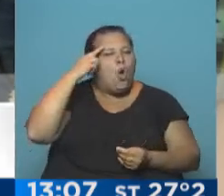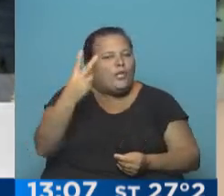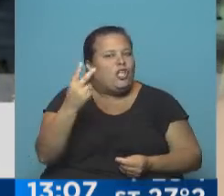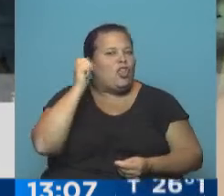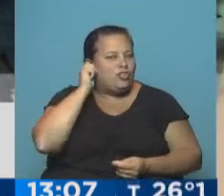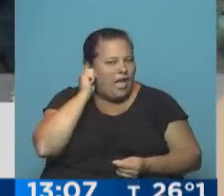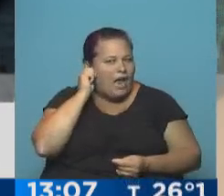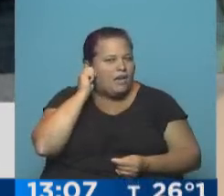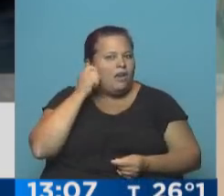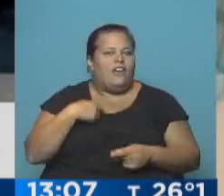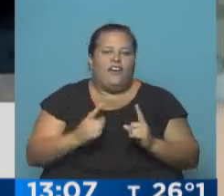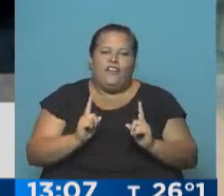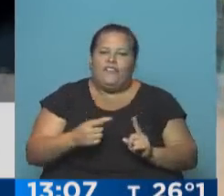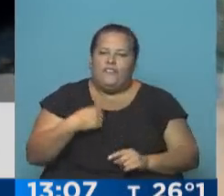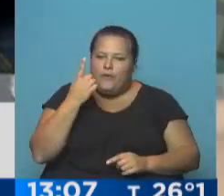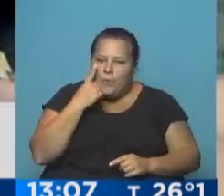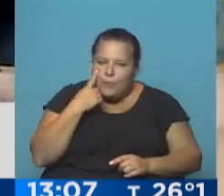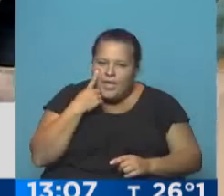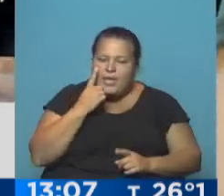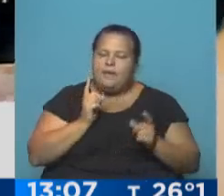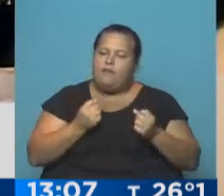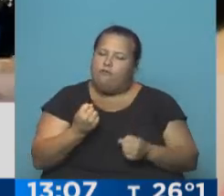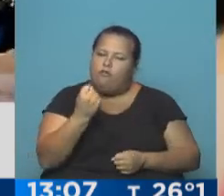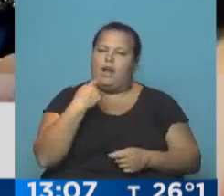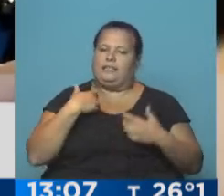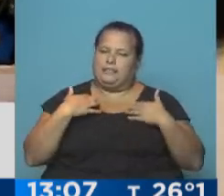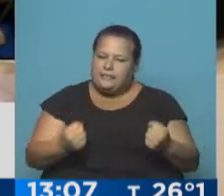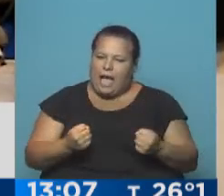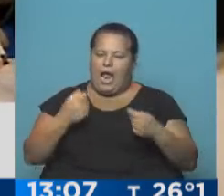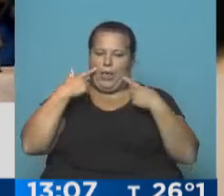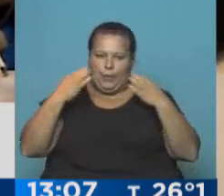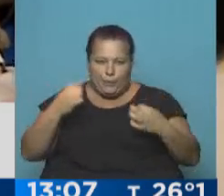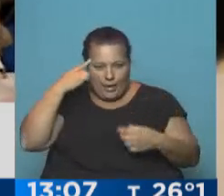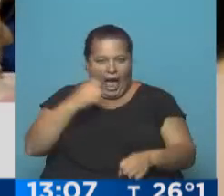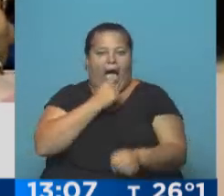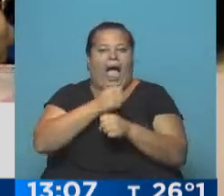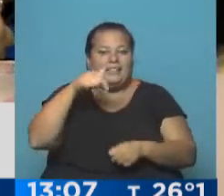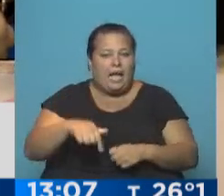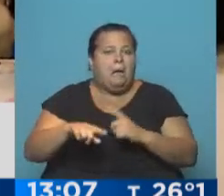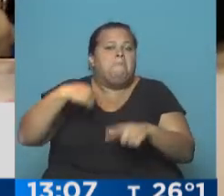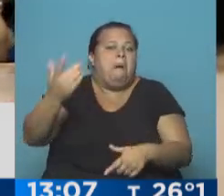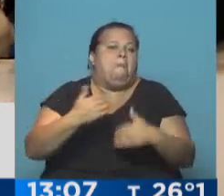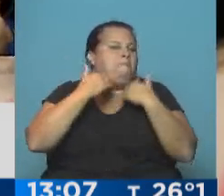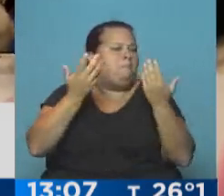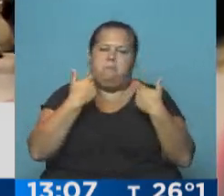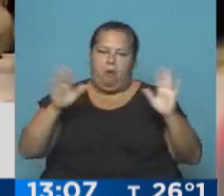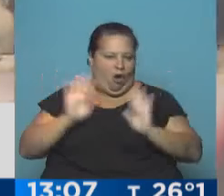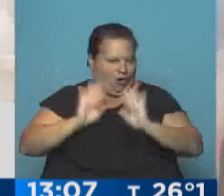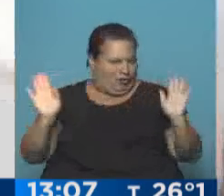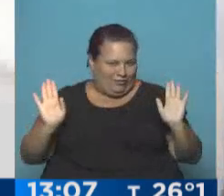años. Pude mantenerme en pie, sana, lúcida hasta ahora. Mañana no sé, no importa